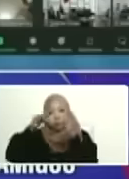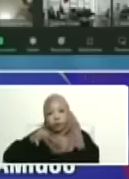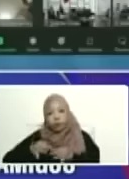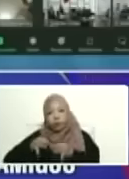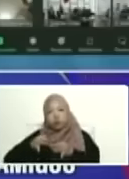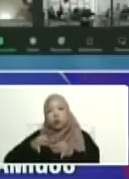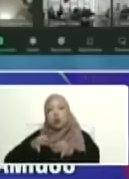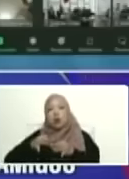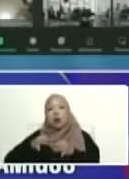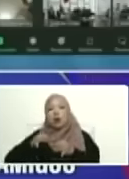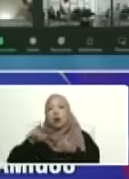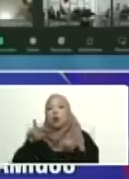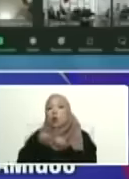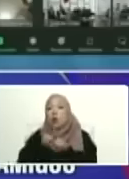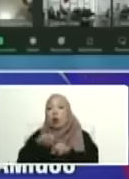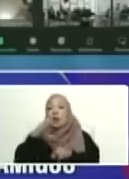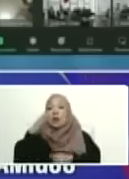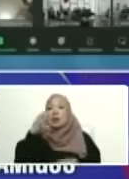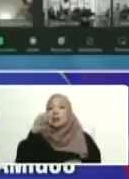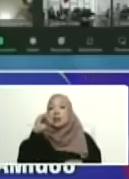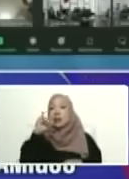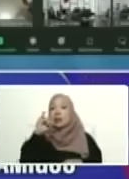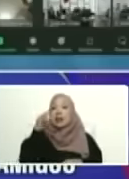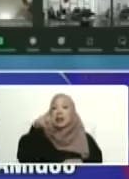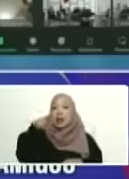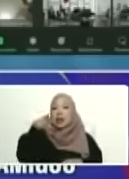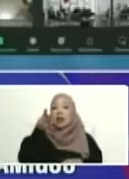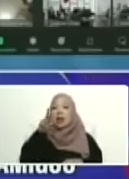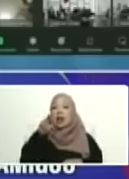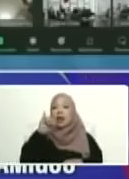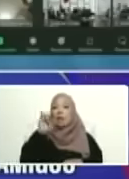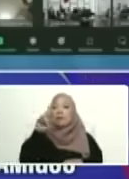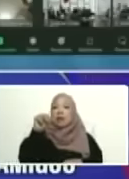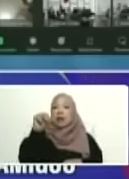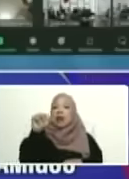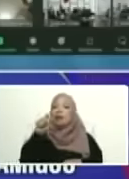Y Cipriano Castro le tocó un periodo muy duro.